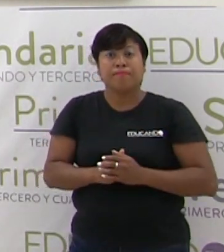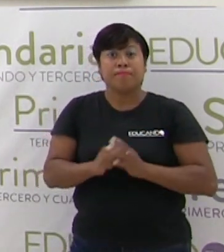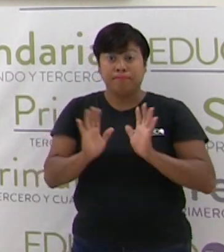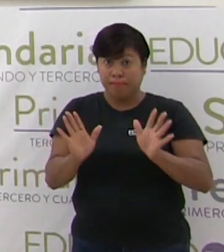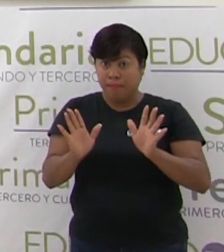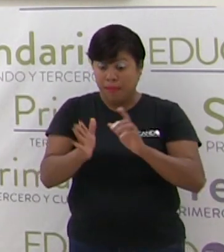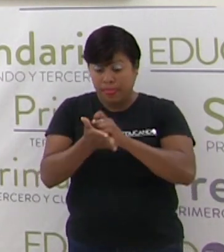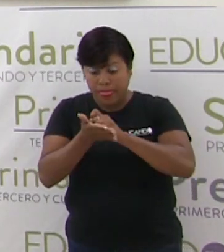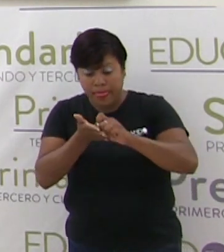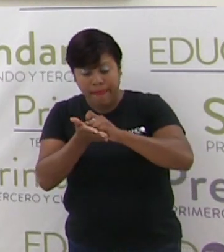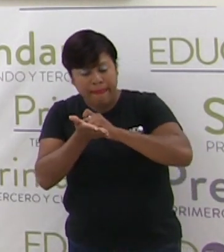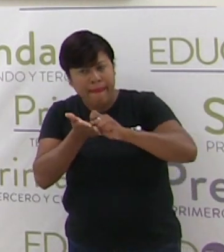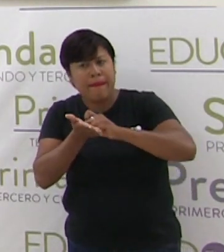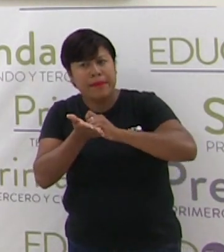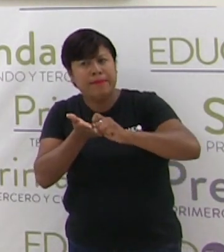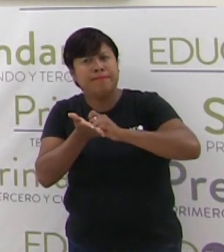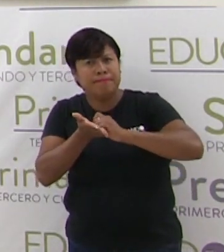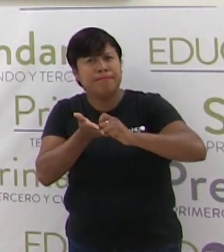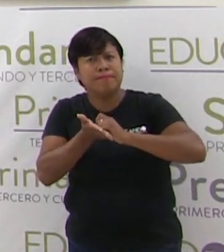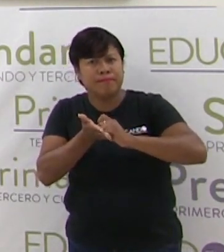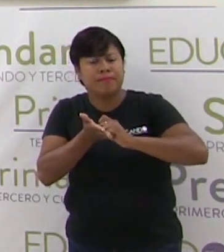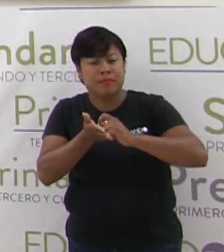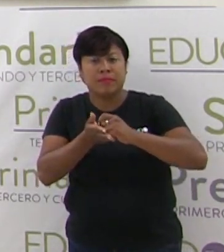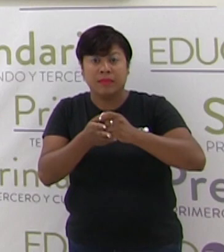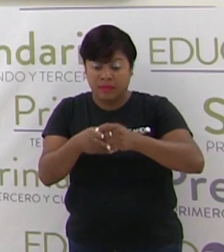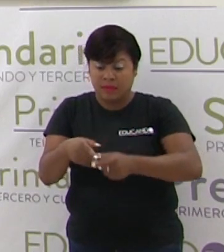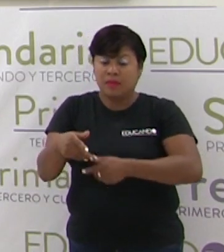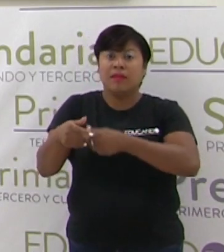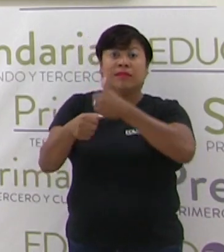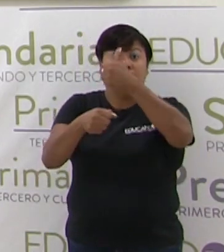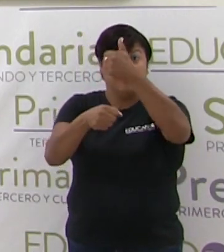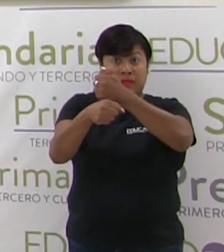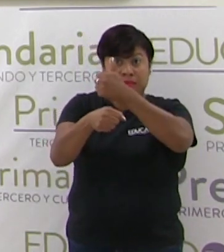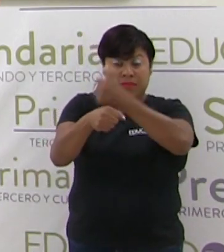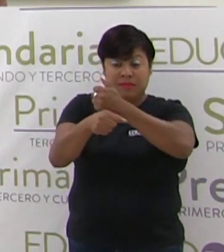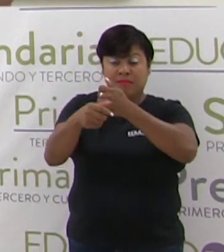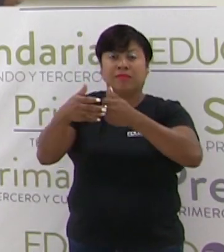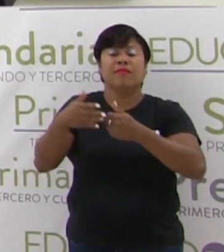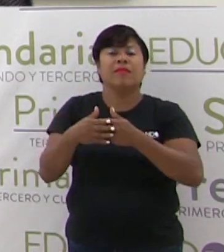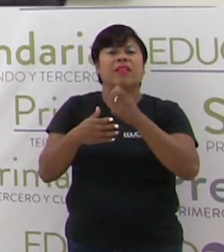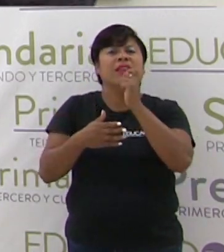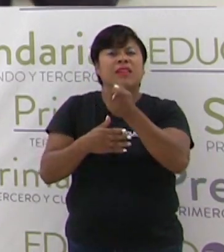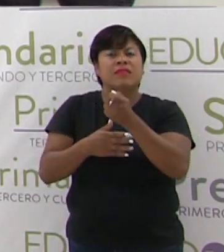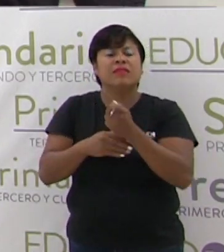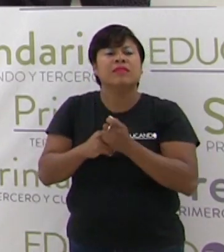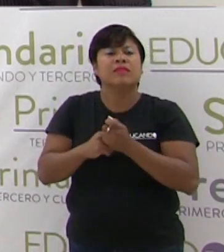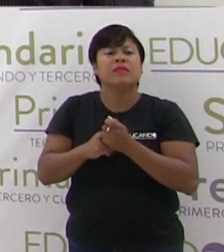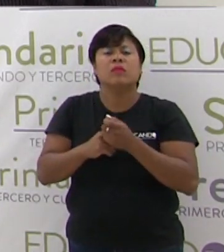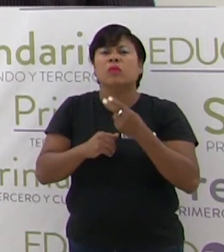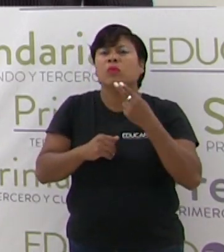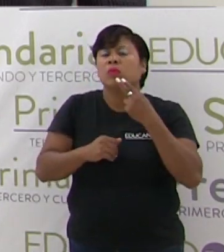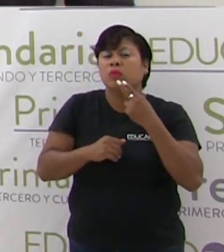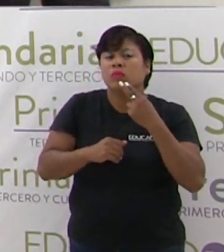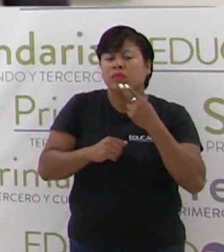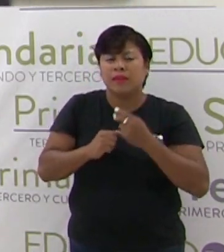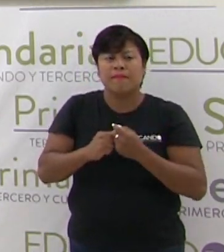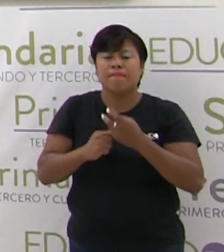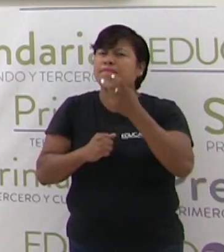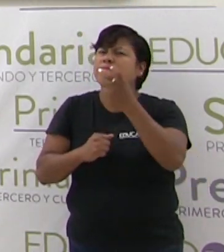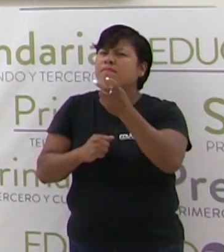entonces ya están escribiendo. El sexto paso sería entonces usar, esta es una